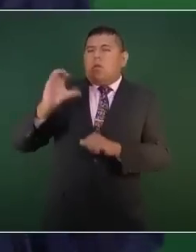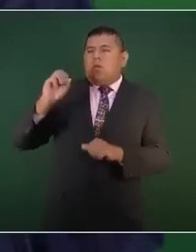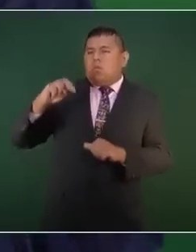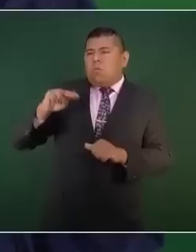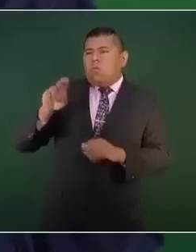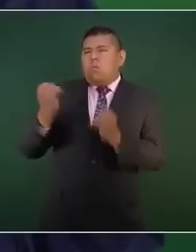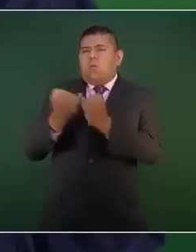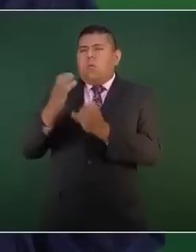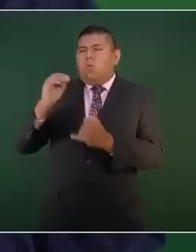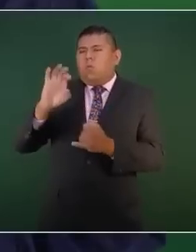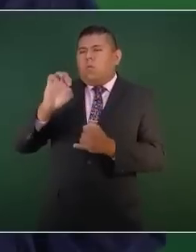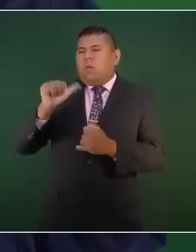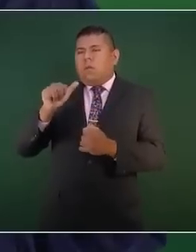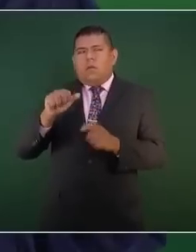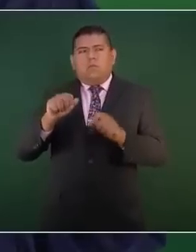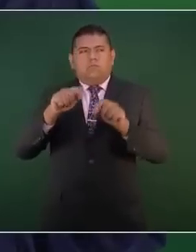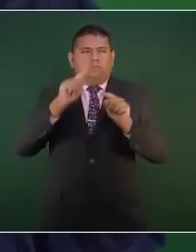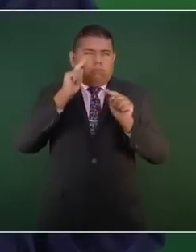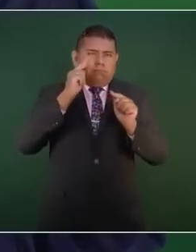manipulados.